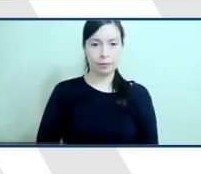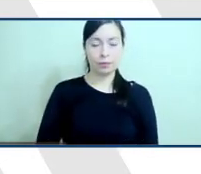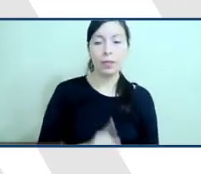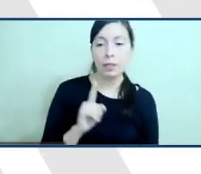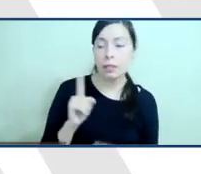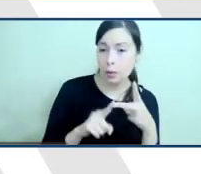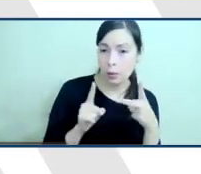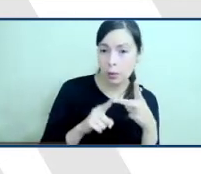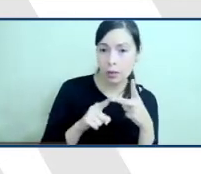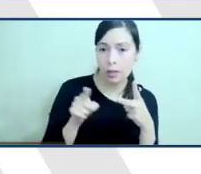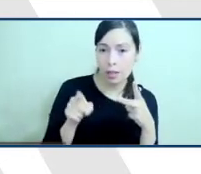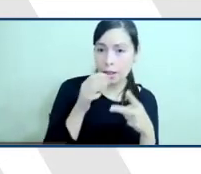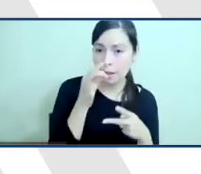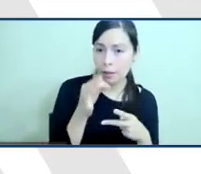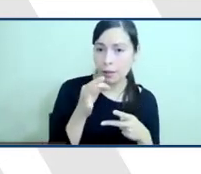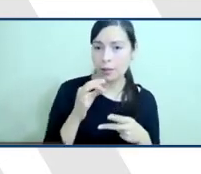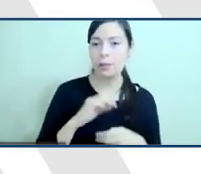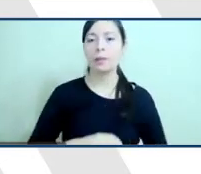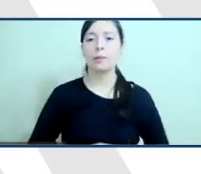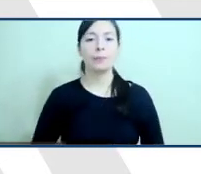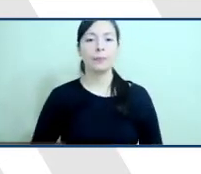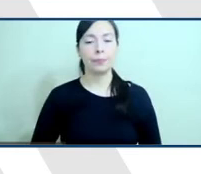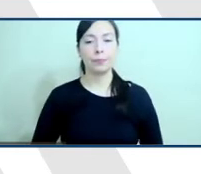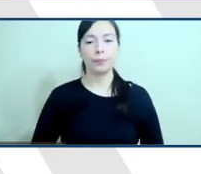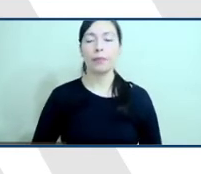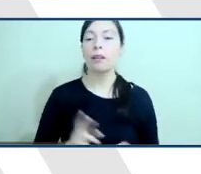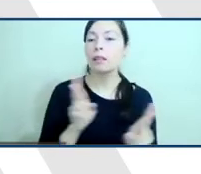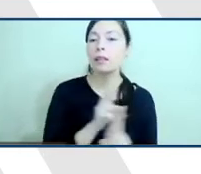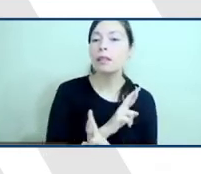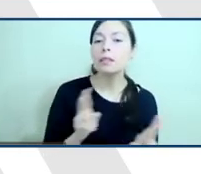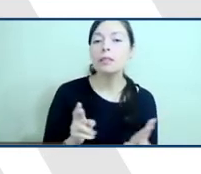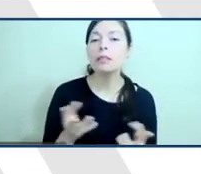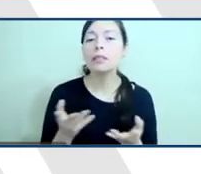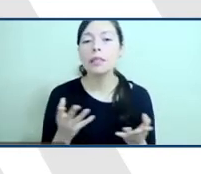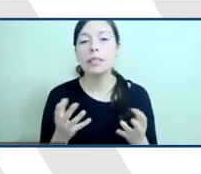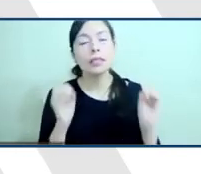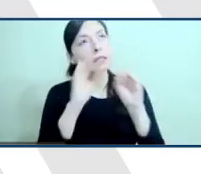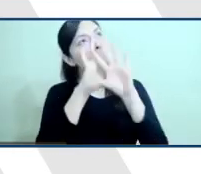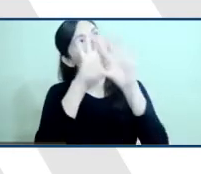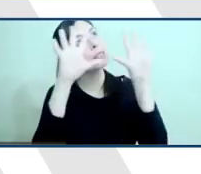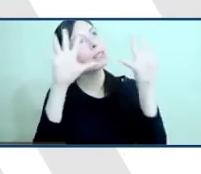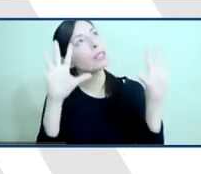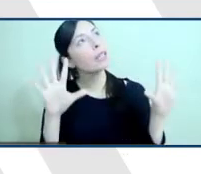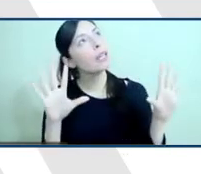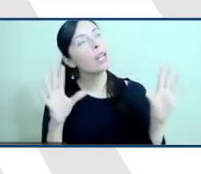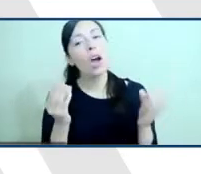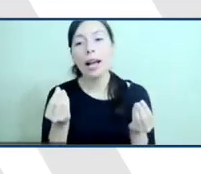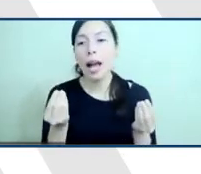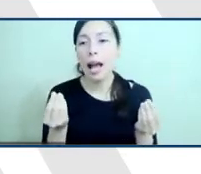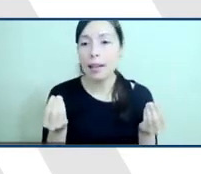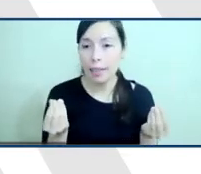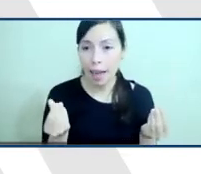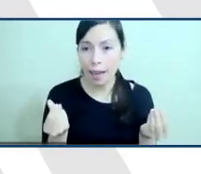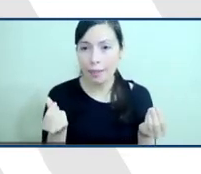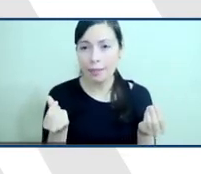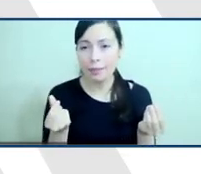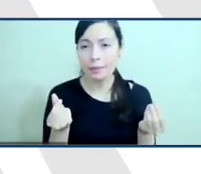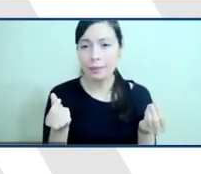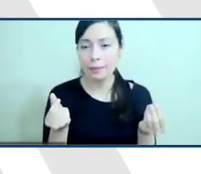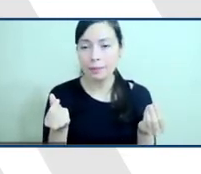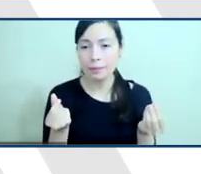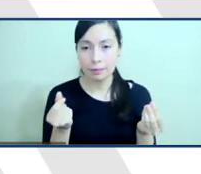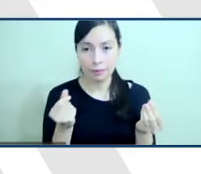en esta parte de su reporte es en relación a la calidad del cielo, según se la han comentado las